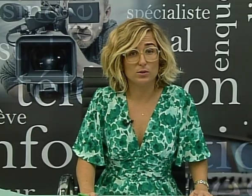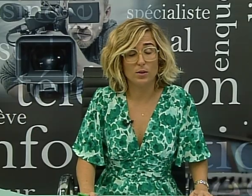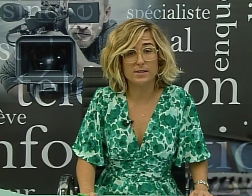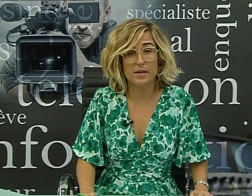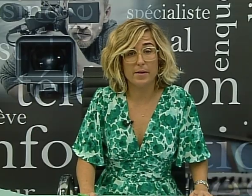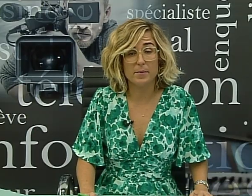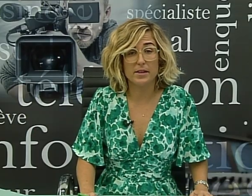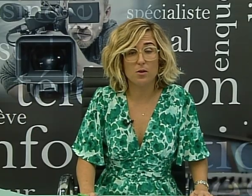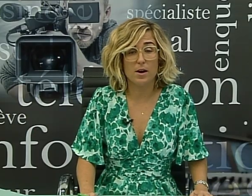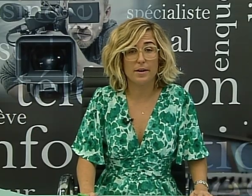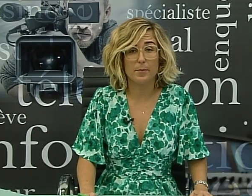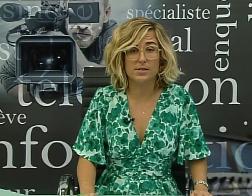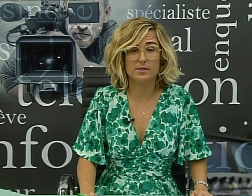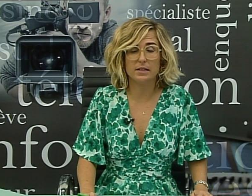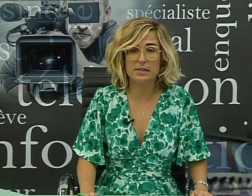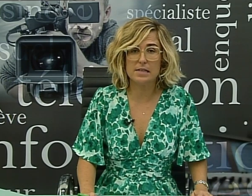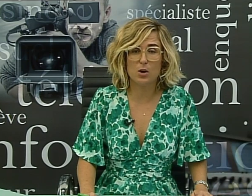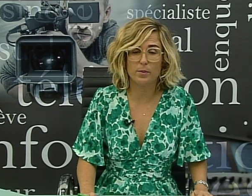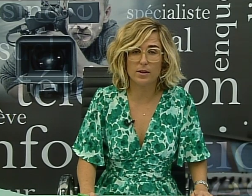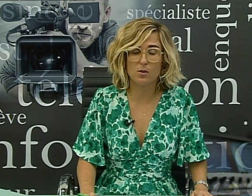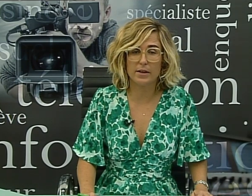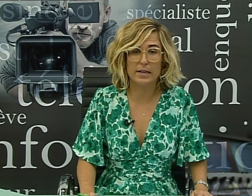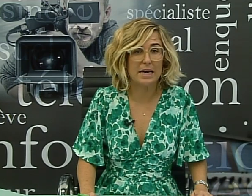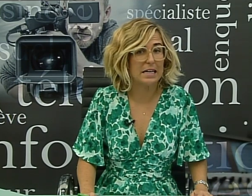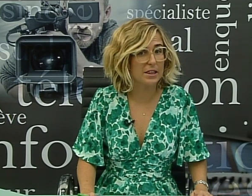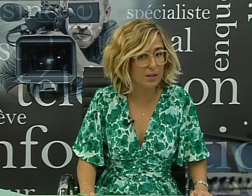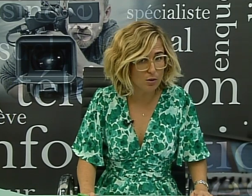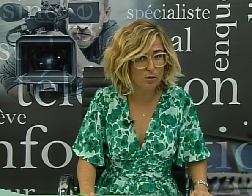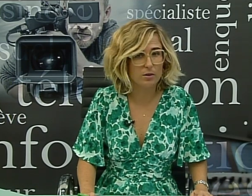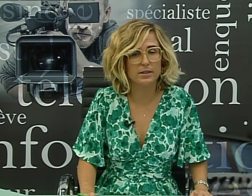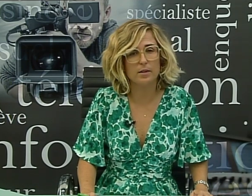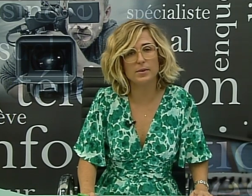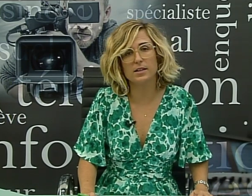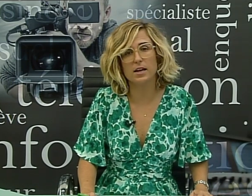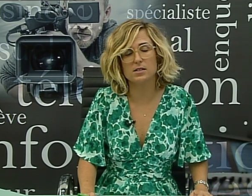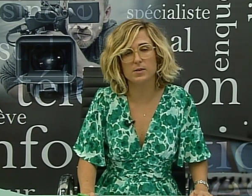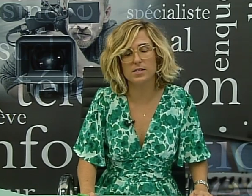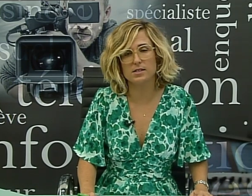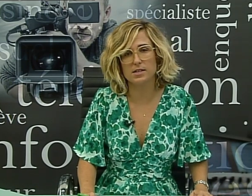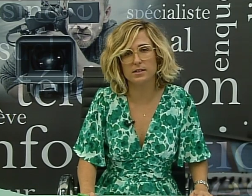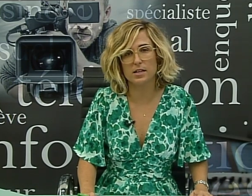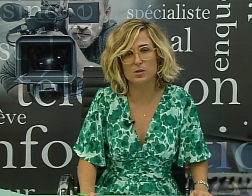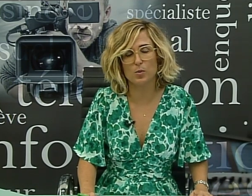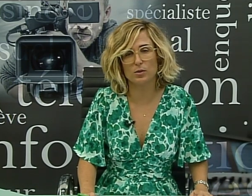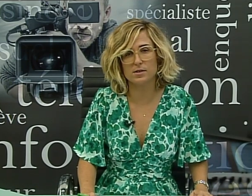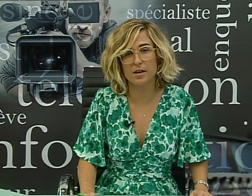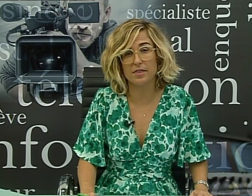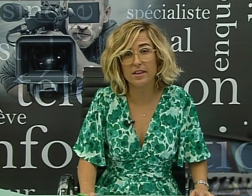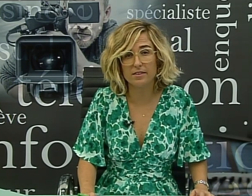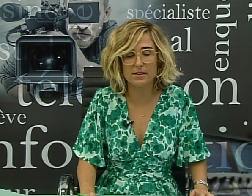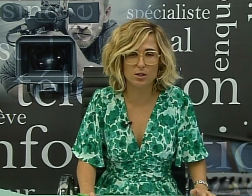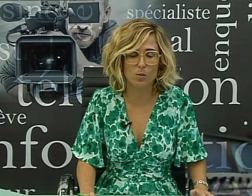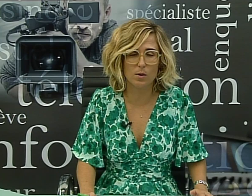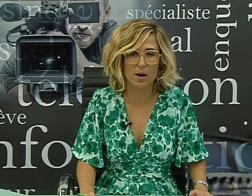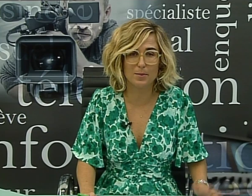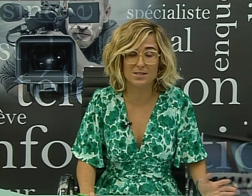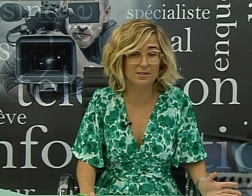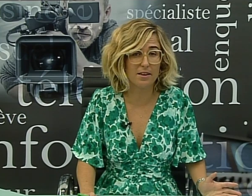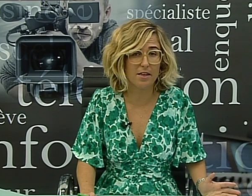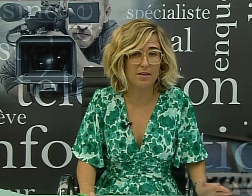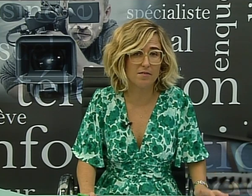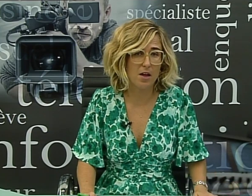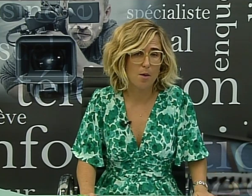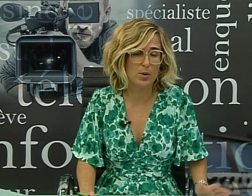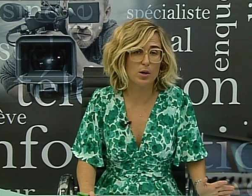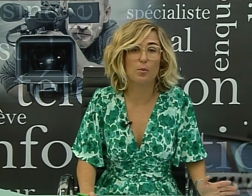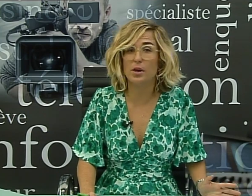Un acto al que se había invitado a representantes del Gobierno de la Nación, concretamente a las ministras de Transportes y Hacienda, así como a la presidenta